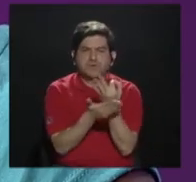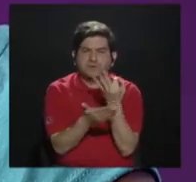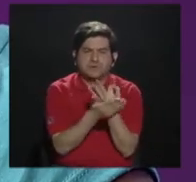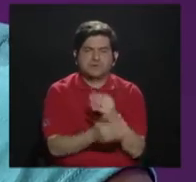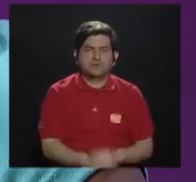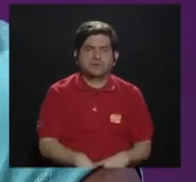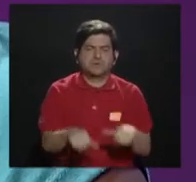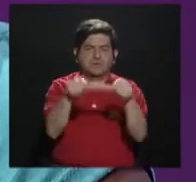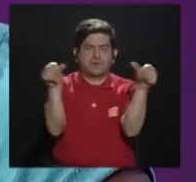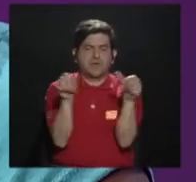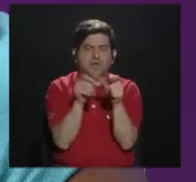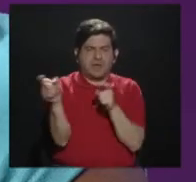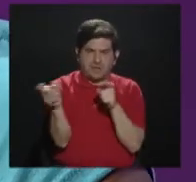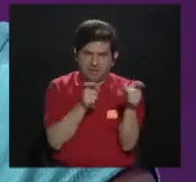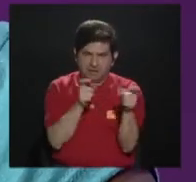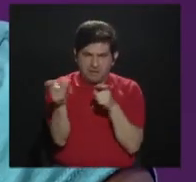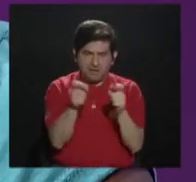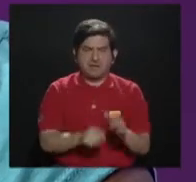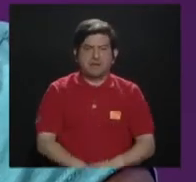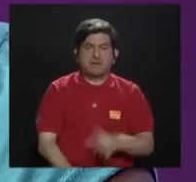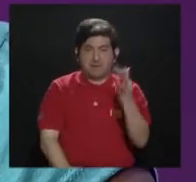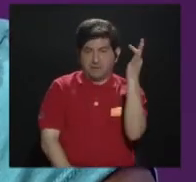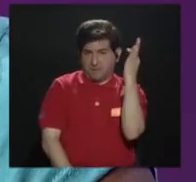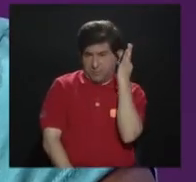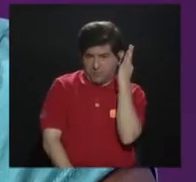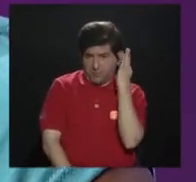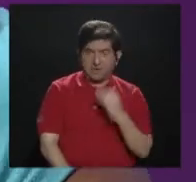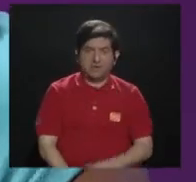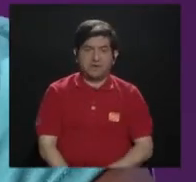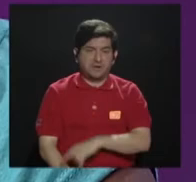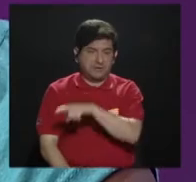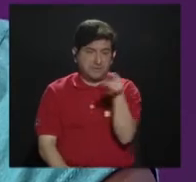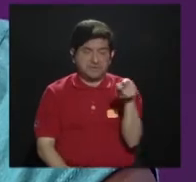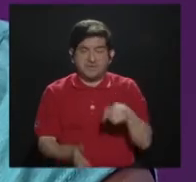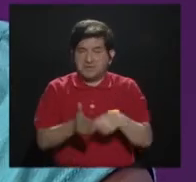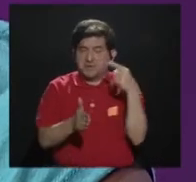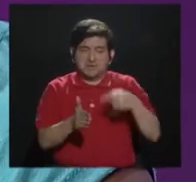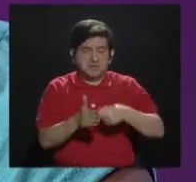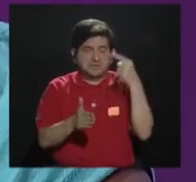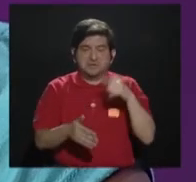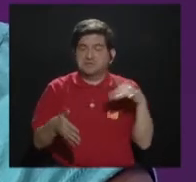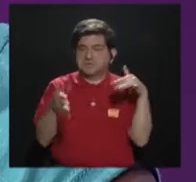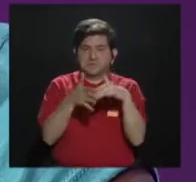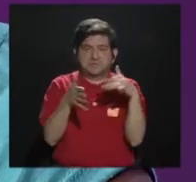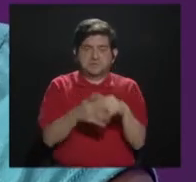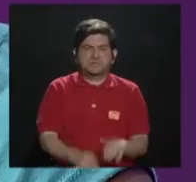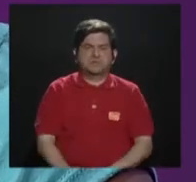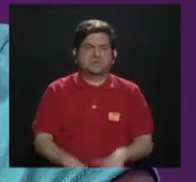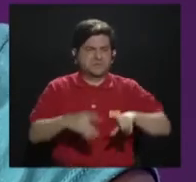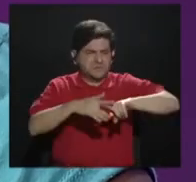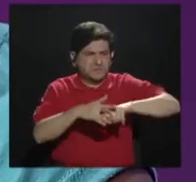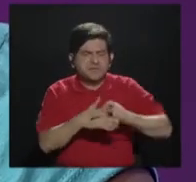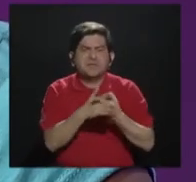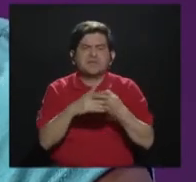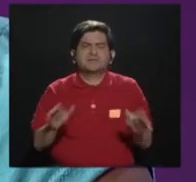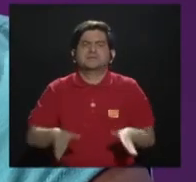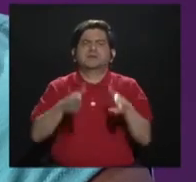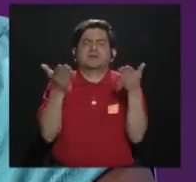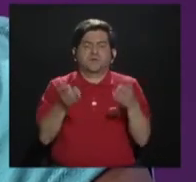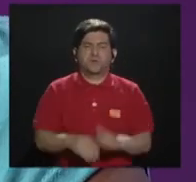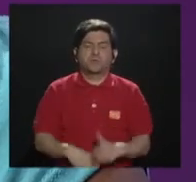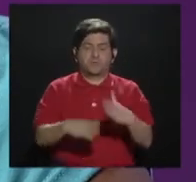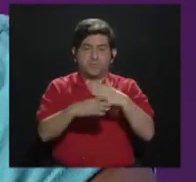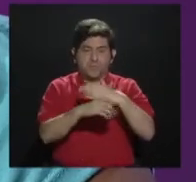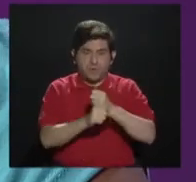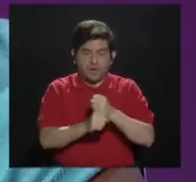parte administrativa, que las mujeres, uh-huh, muchas, a veces ni estudio, entonces cómo comenzar desde sí, ahí. Que lo